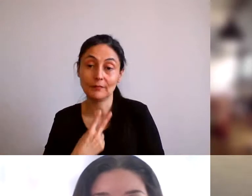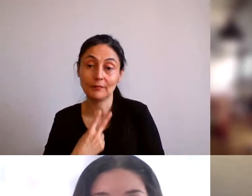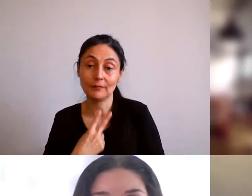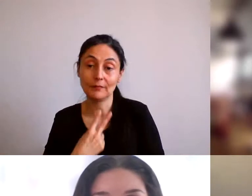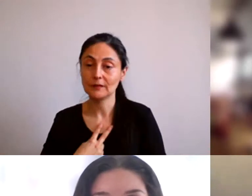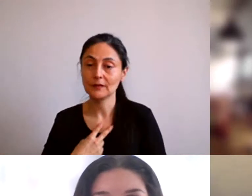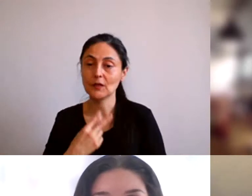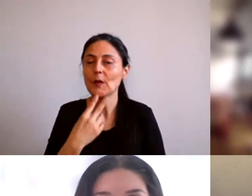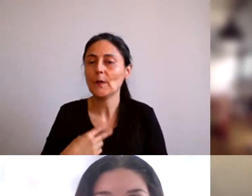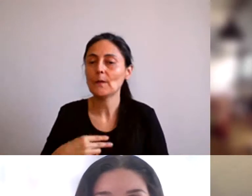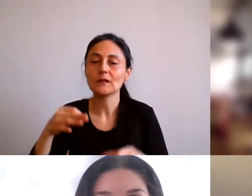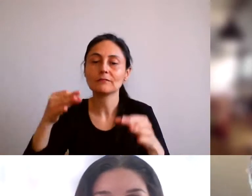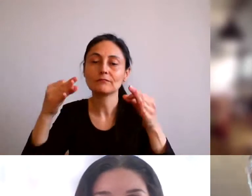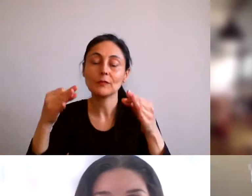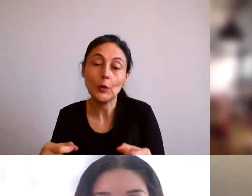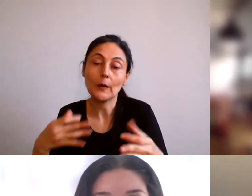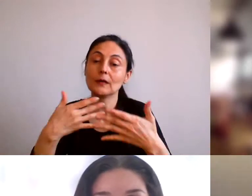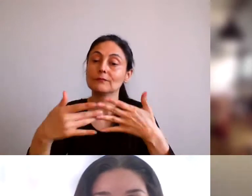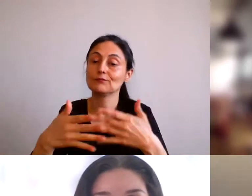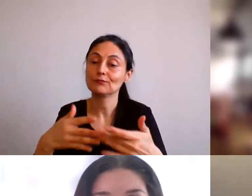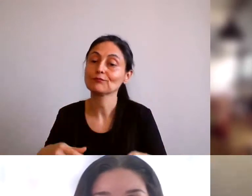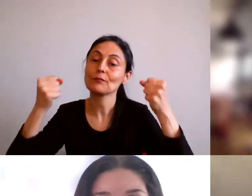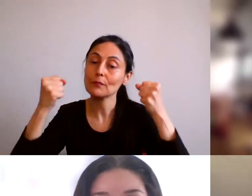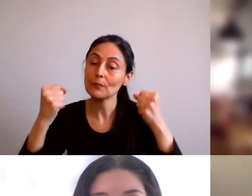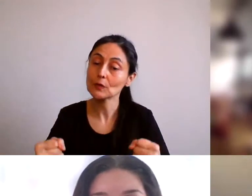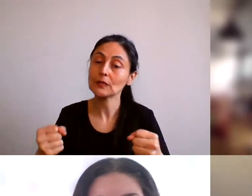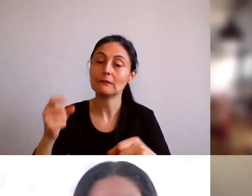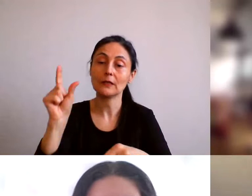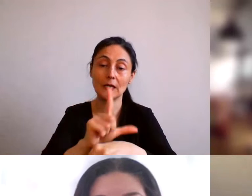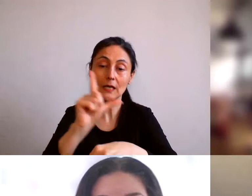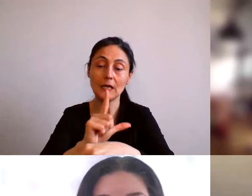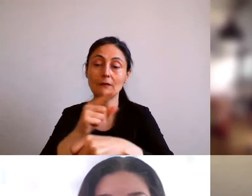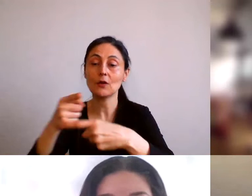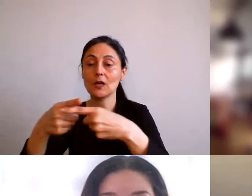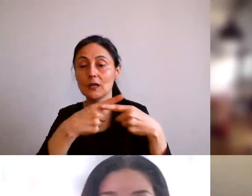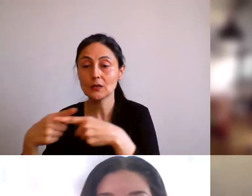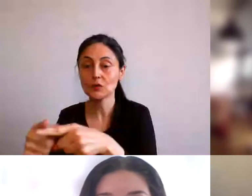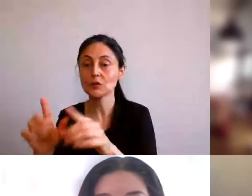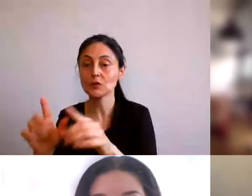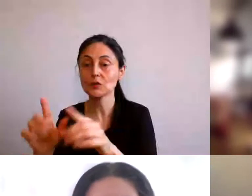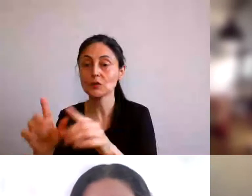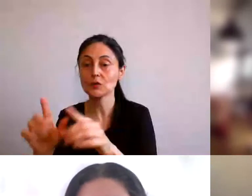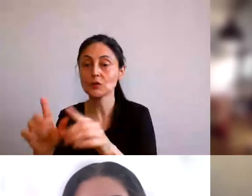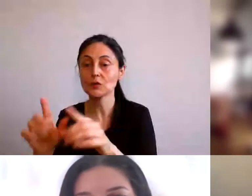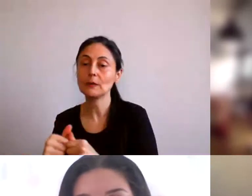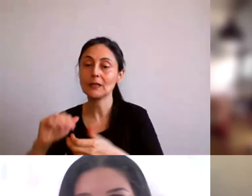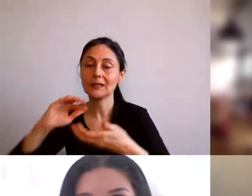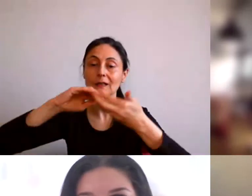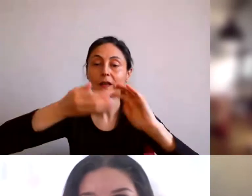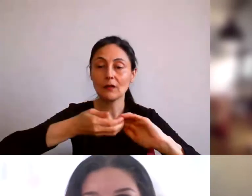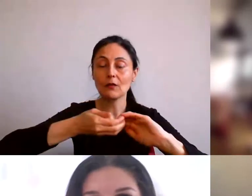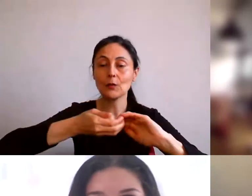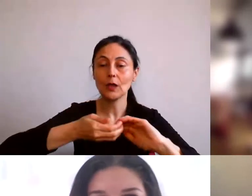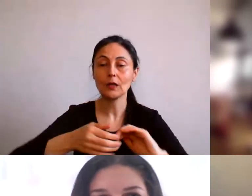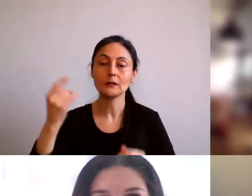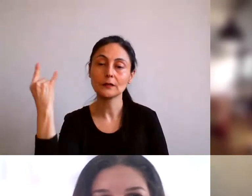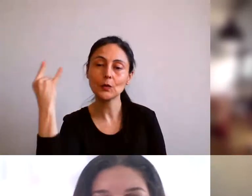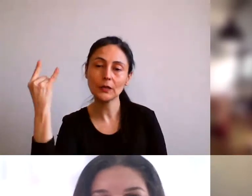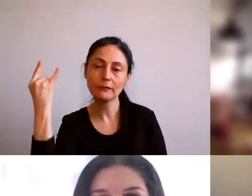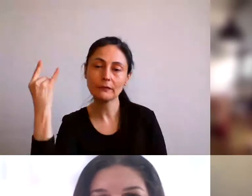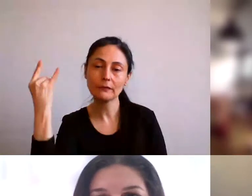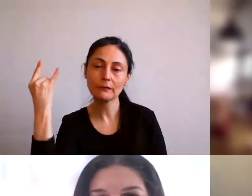normal posible, vía familiar, vía social, vía laboral y también en nuestra comunidad universitaria como estudiantes